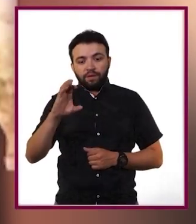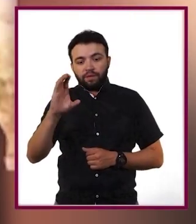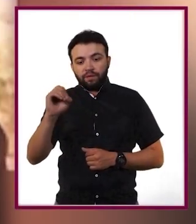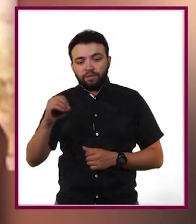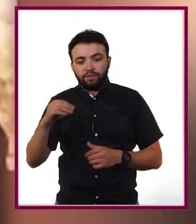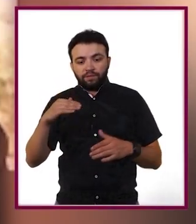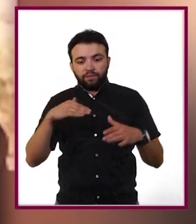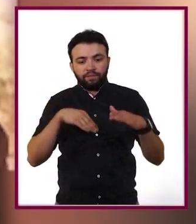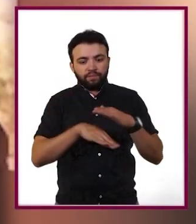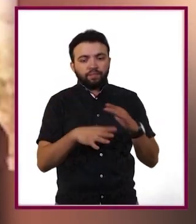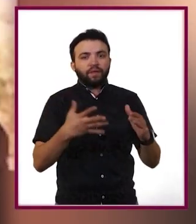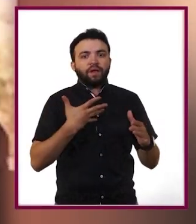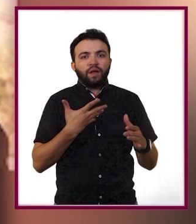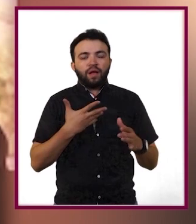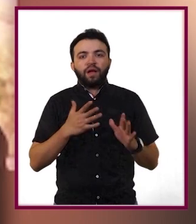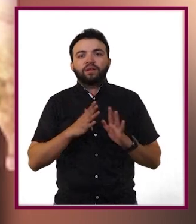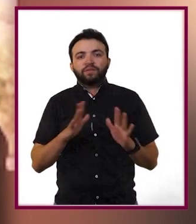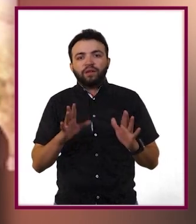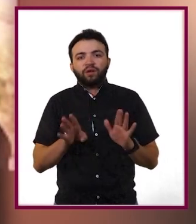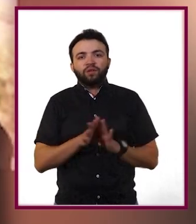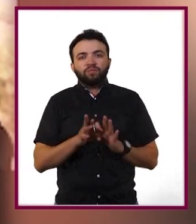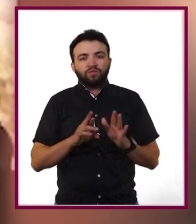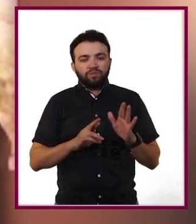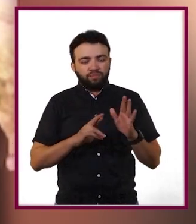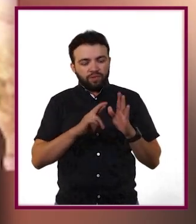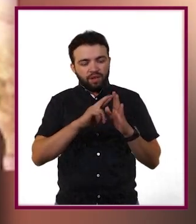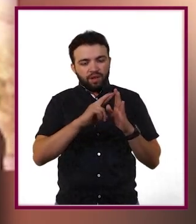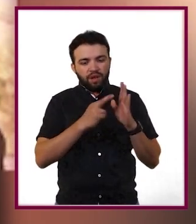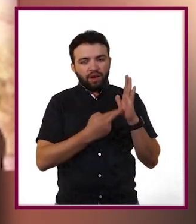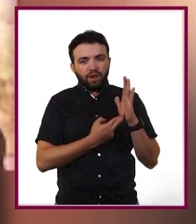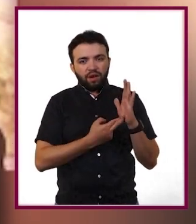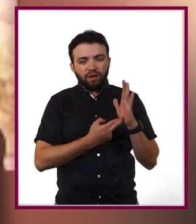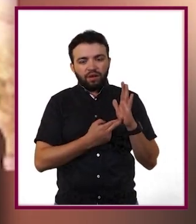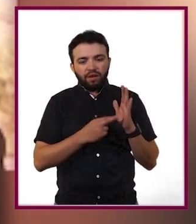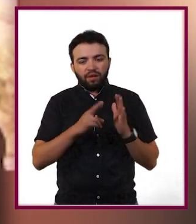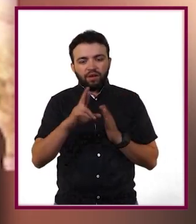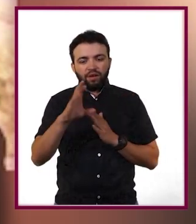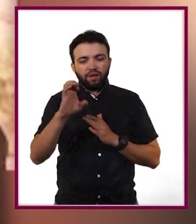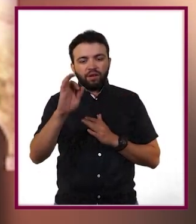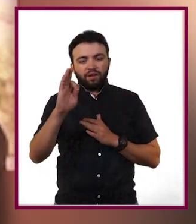Entra Velasco a San Carlos, había ya habido una reforma